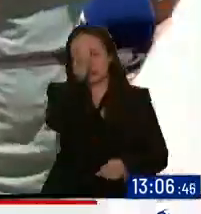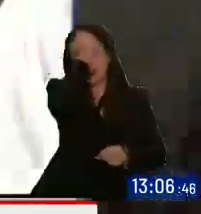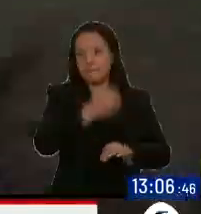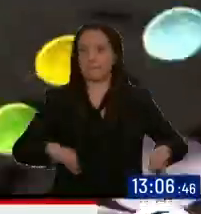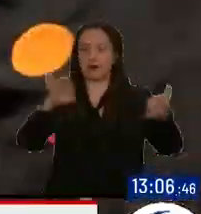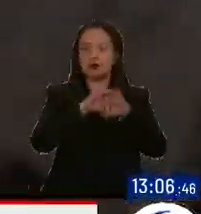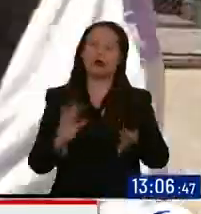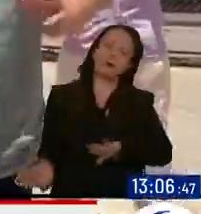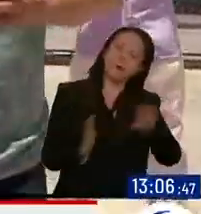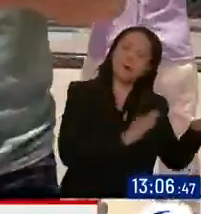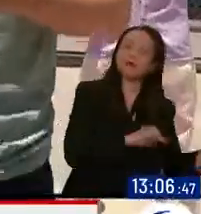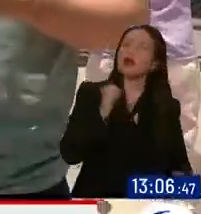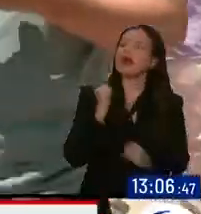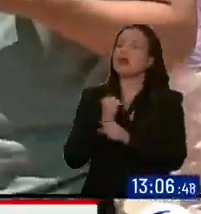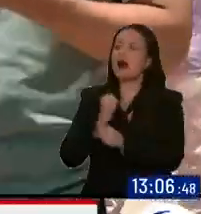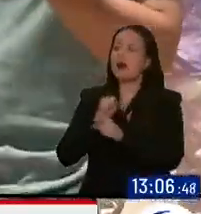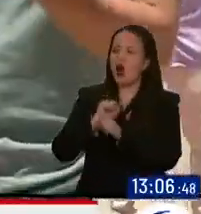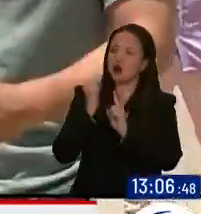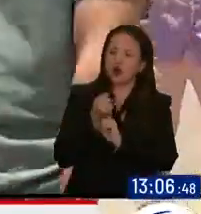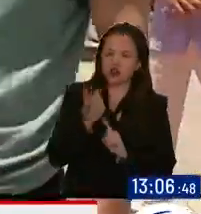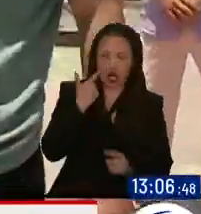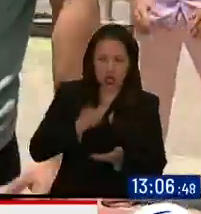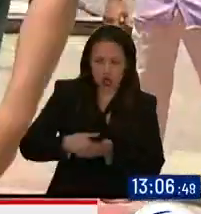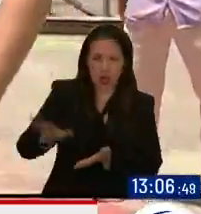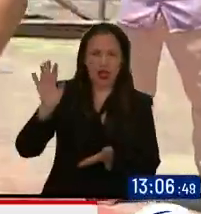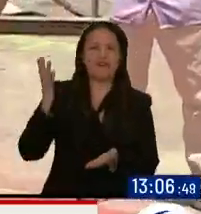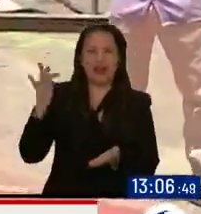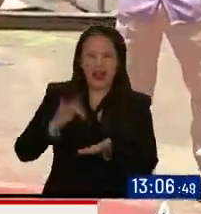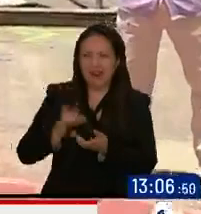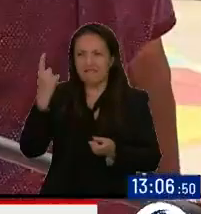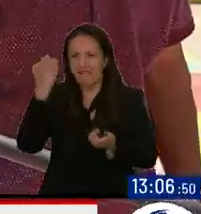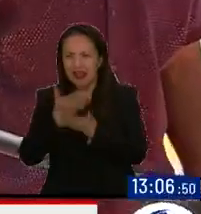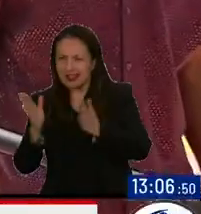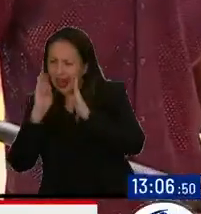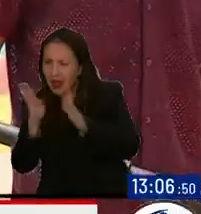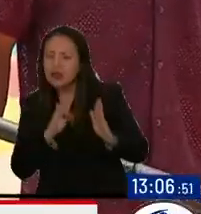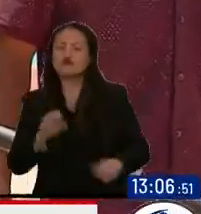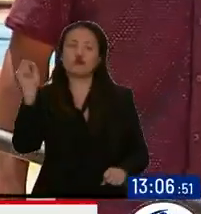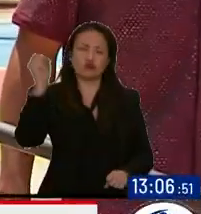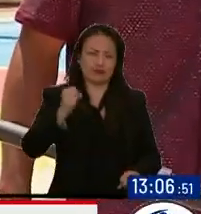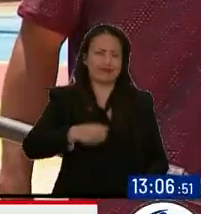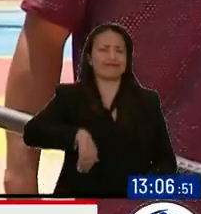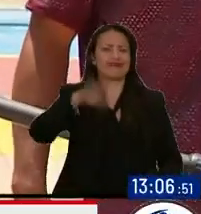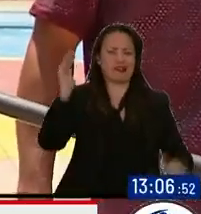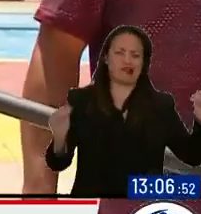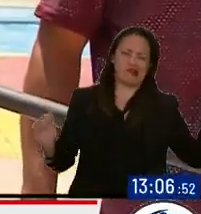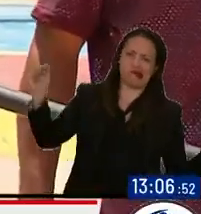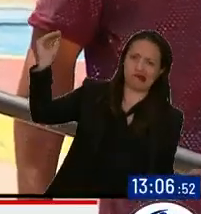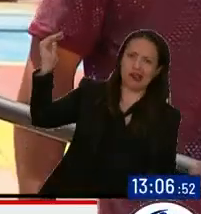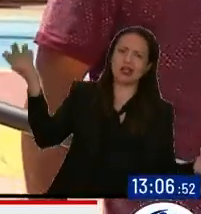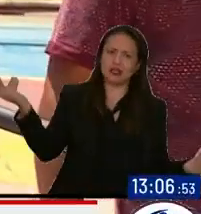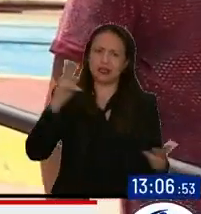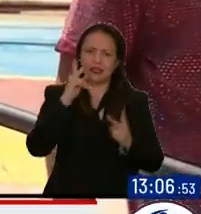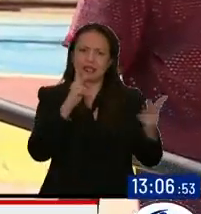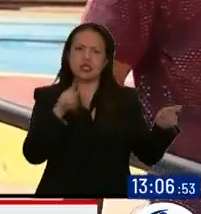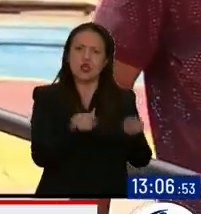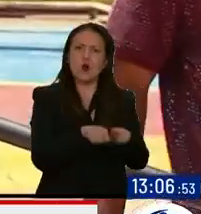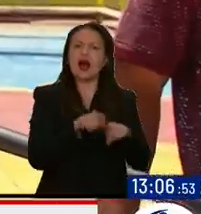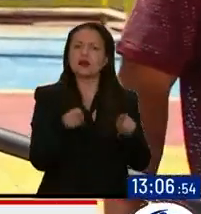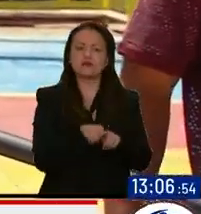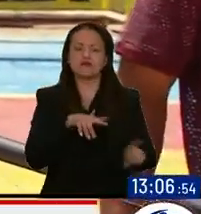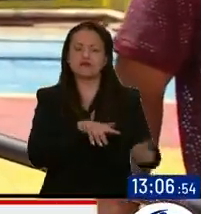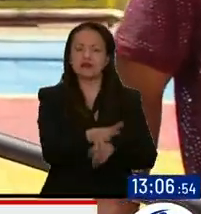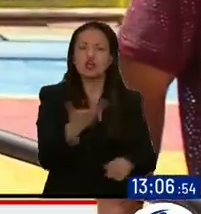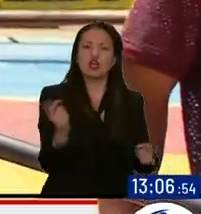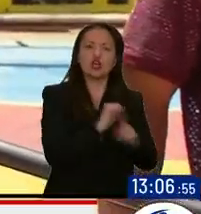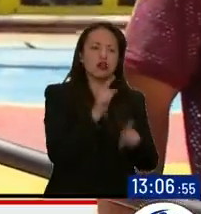social me imagino que la deuda todavía sigue siendo histórica. Claro, hay unas brechas muy amplias, de hecho pues hay un flagelo social donde los niños y niñas están ejerciendo